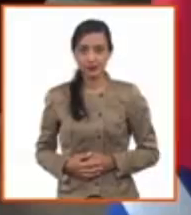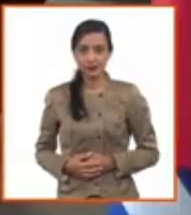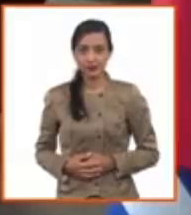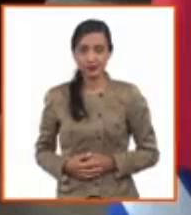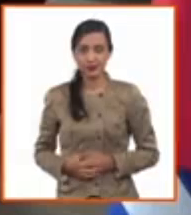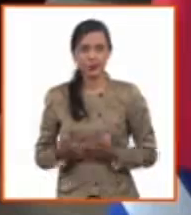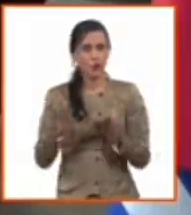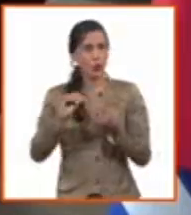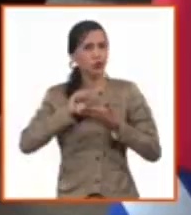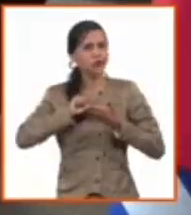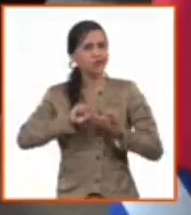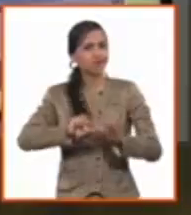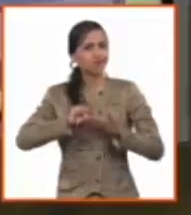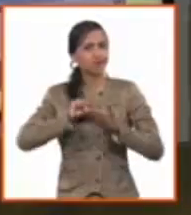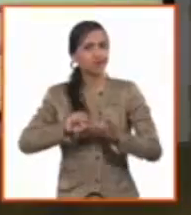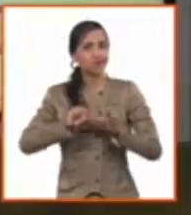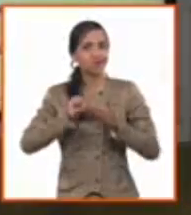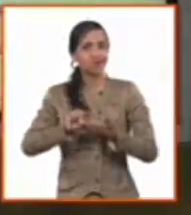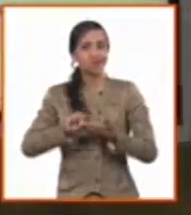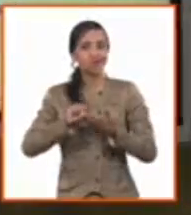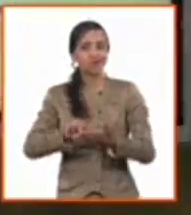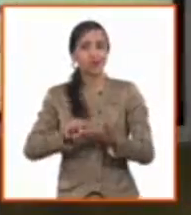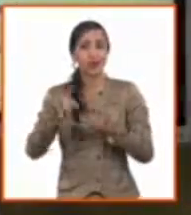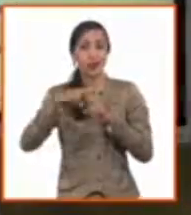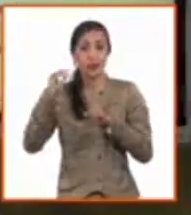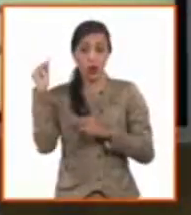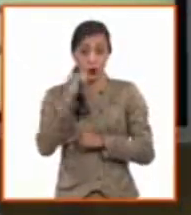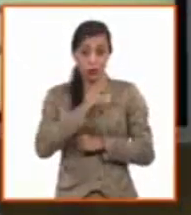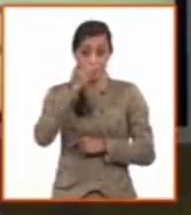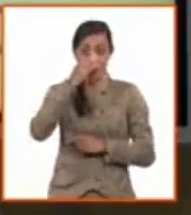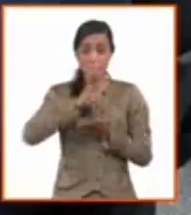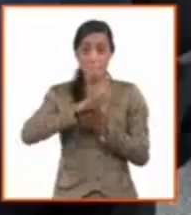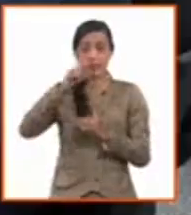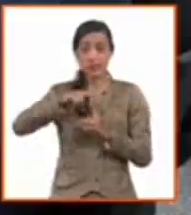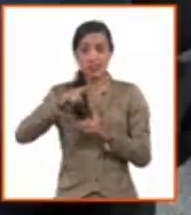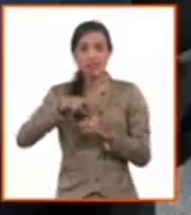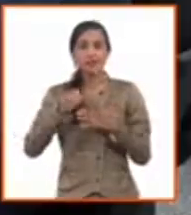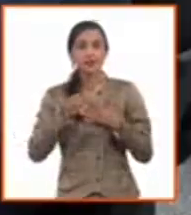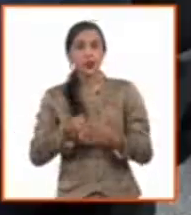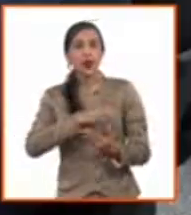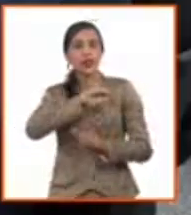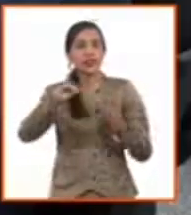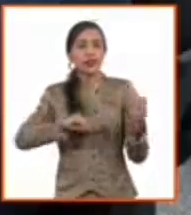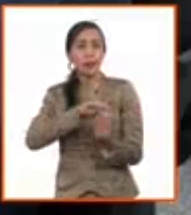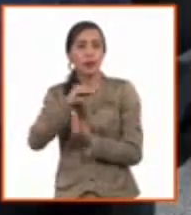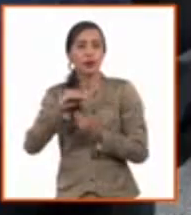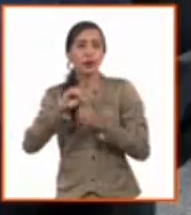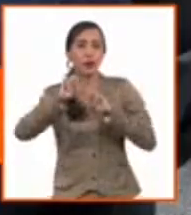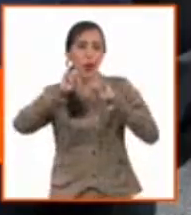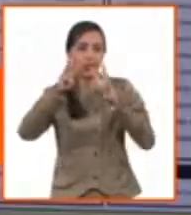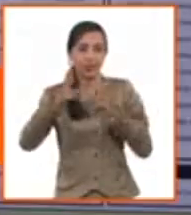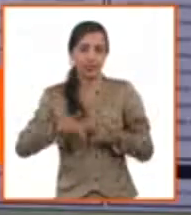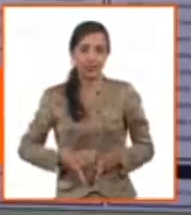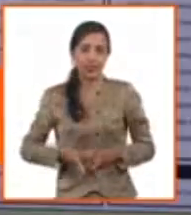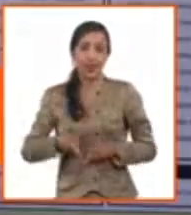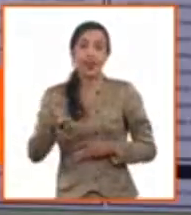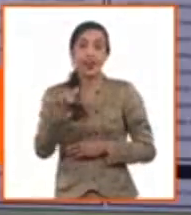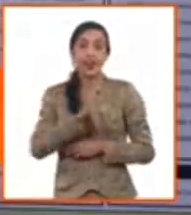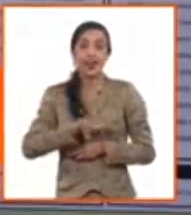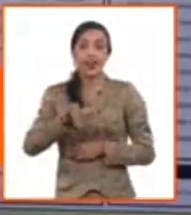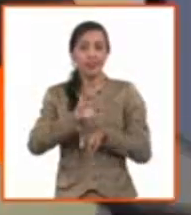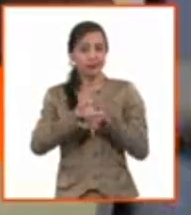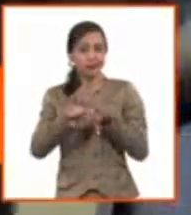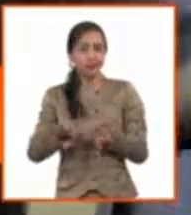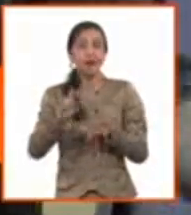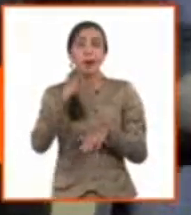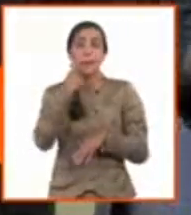con una amplia cartera de servicios en el parque científico-tecnológico de matanzas contribuye a la transformación digital del territorio el desarrollo